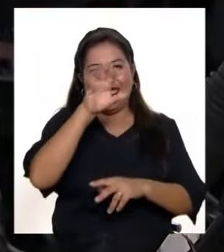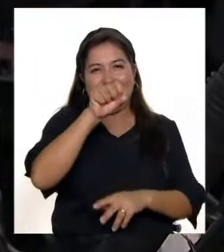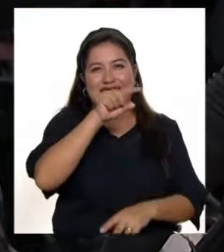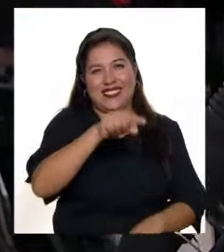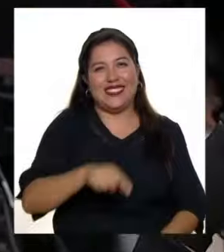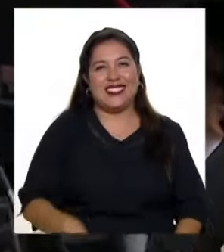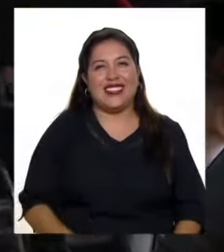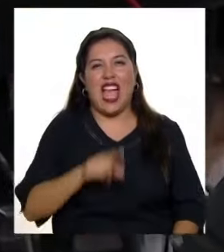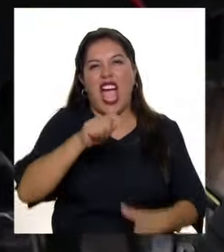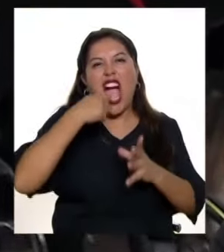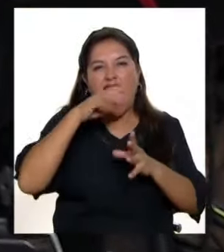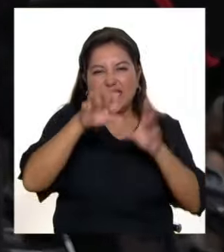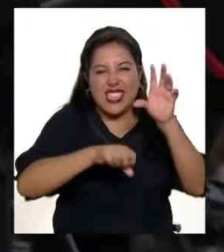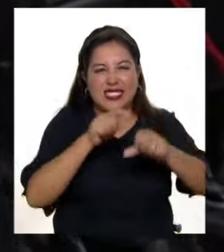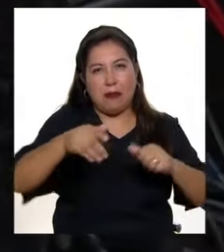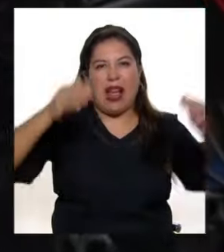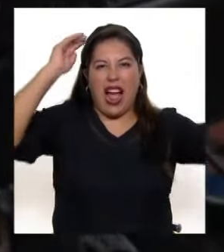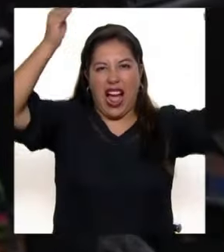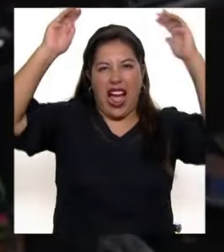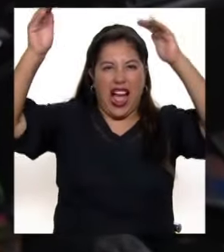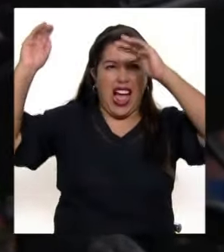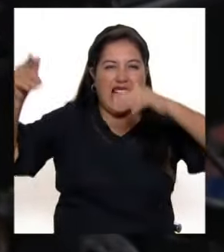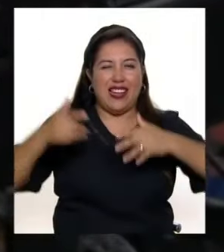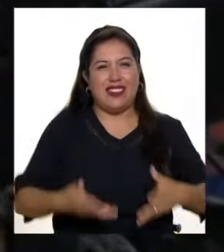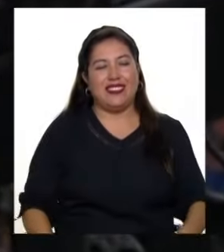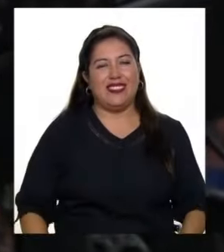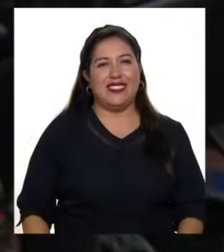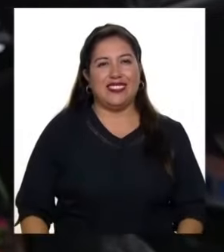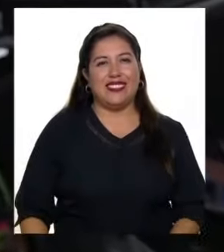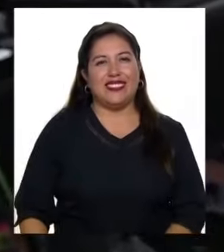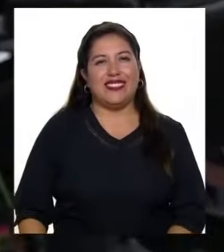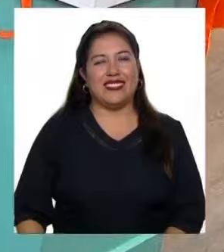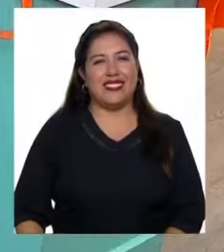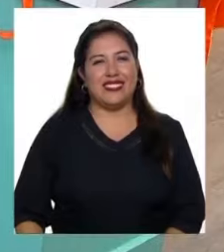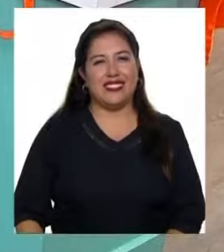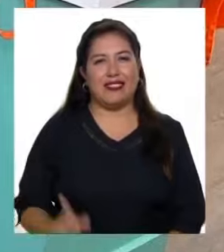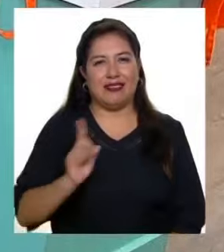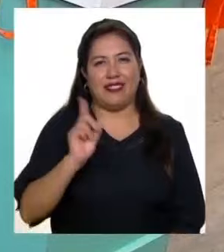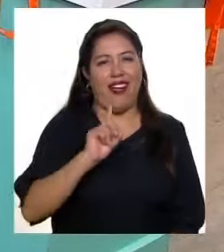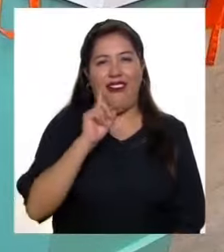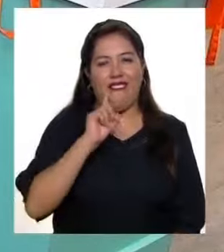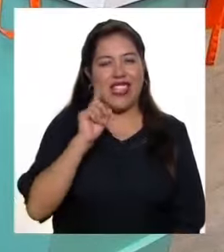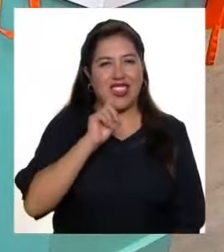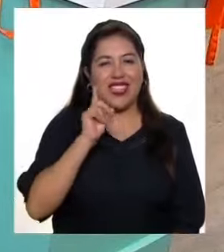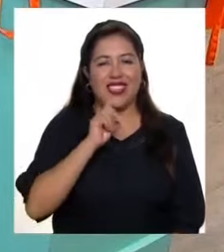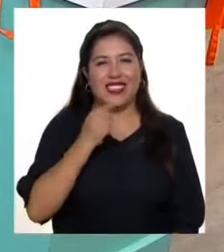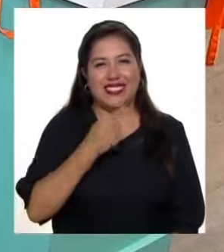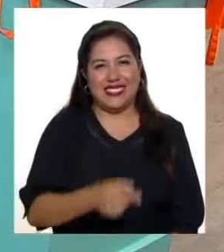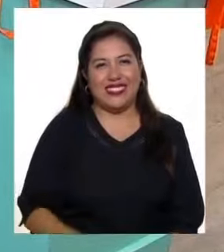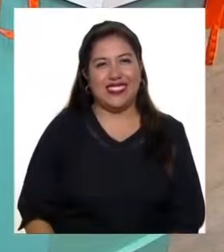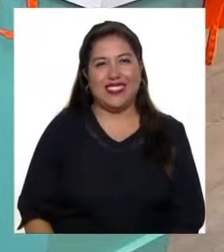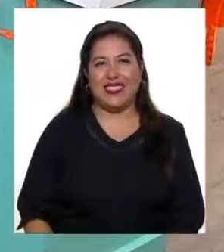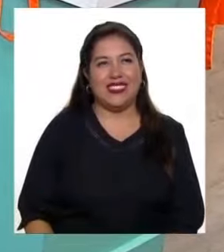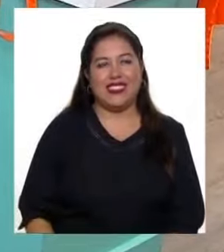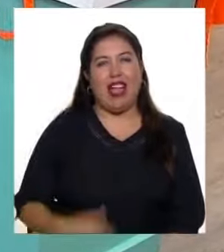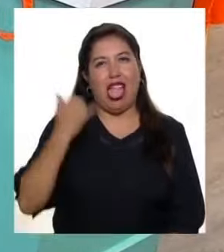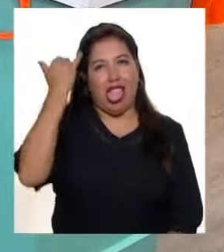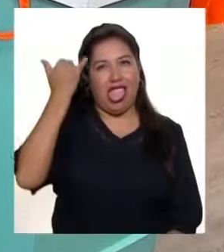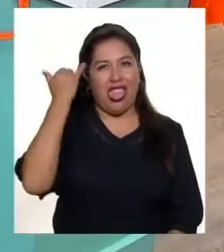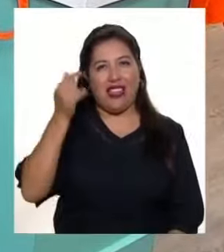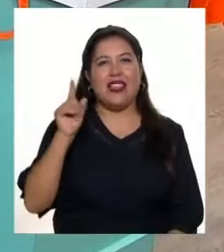Saúl es el que se come todo, por eso es tan grande, pues. Es muy exagerado con su picante. ¿Sí? Sí. No es exagerado. No es exagerado. Son